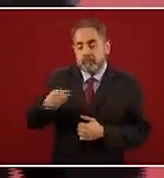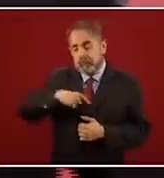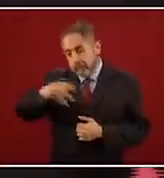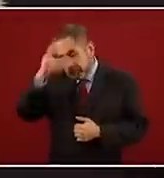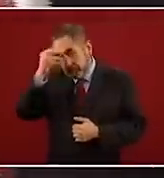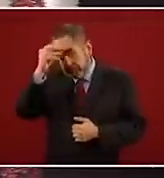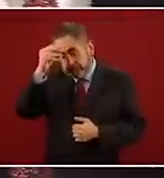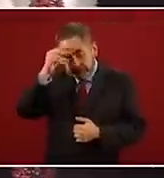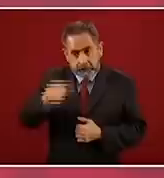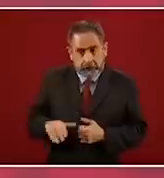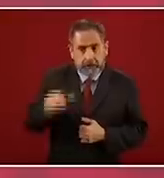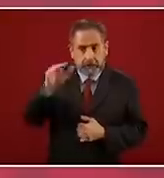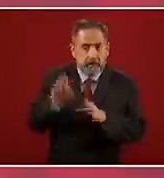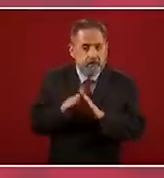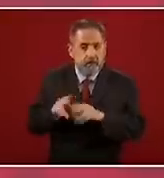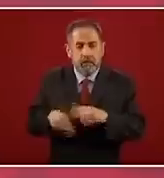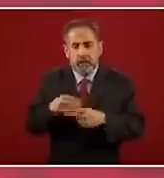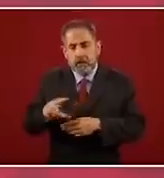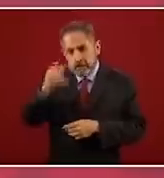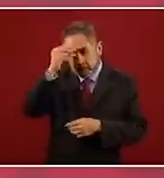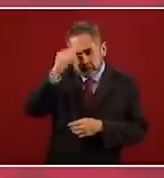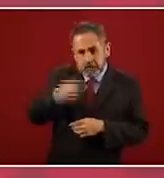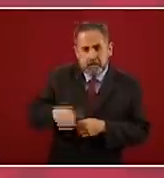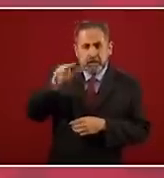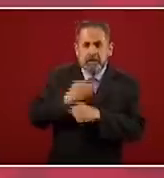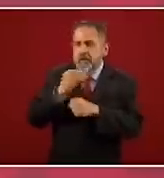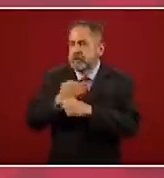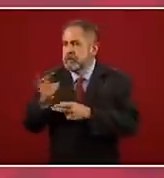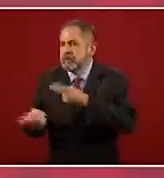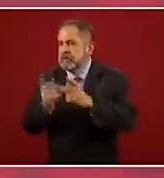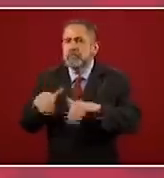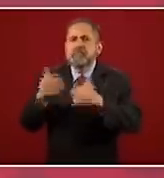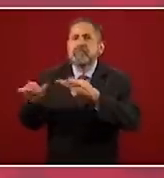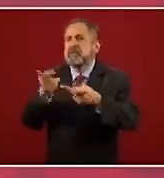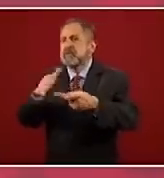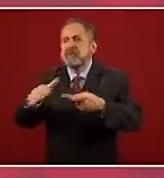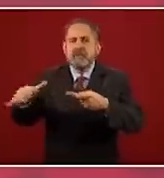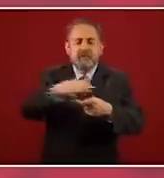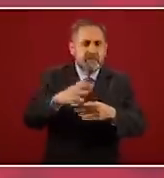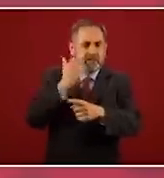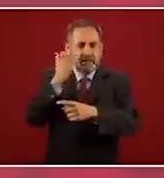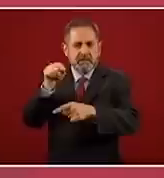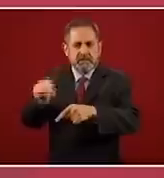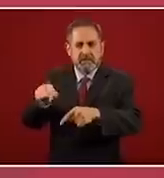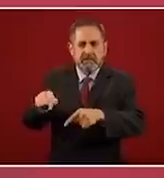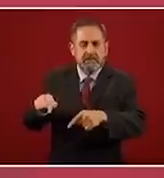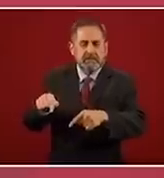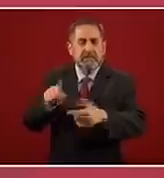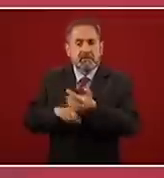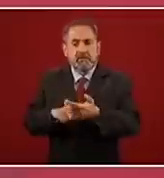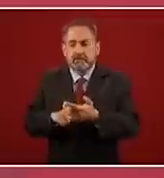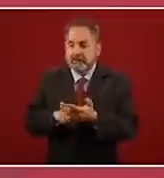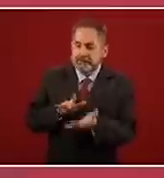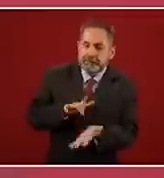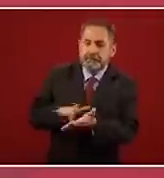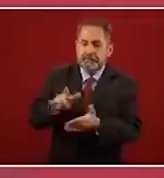formando, porque estamos haciendo cuestionarios, encuestas, y lo que quieren es tener un